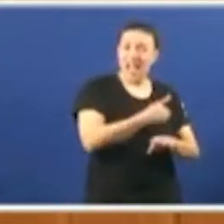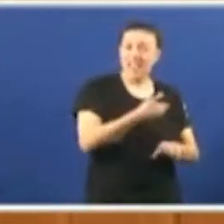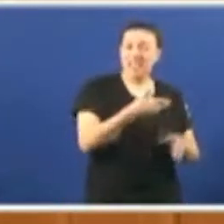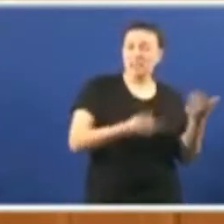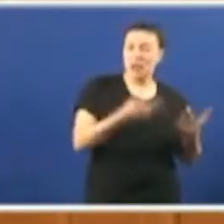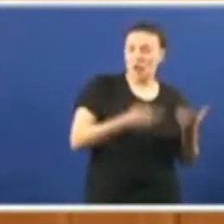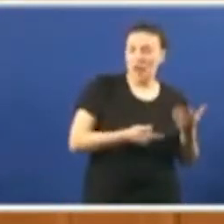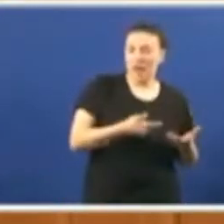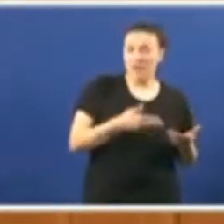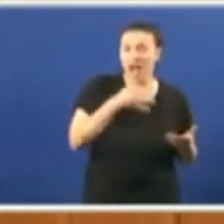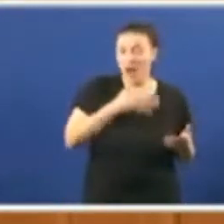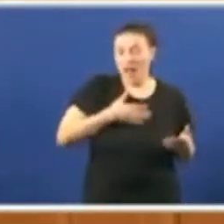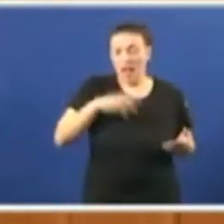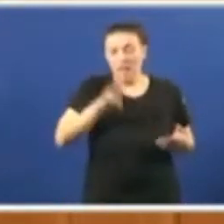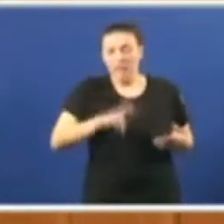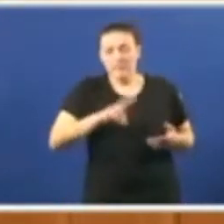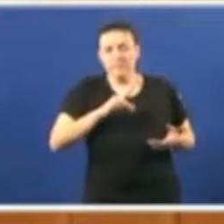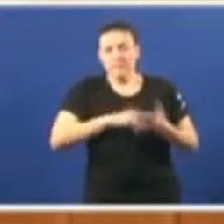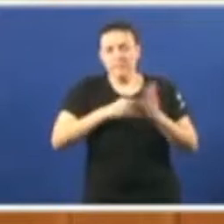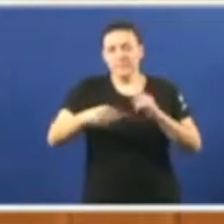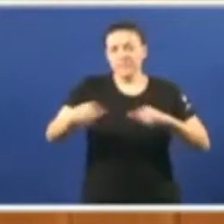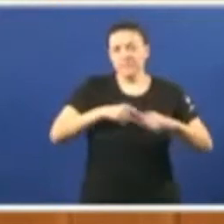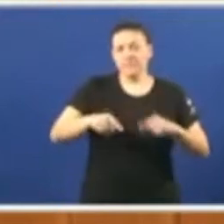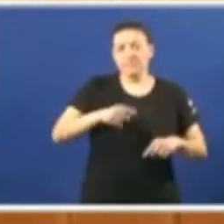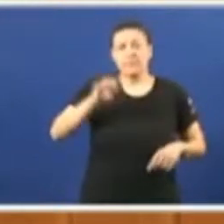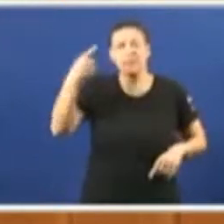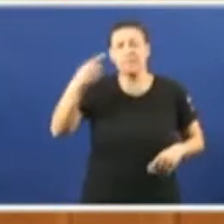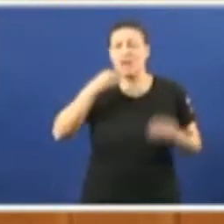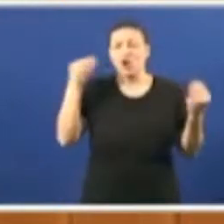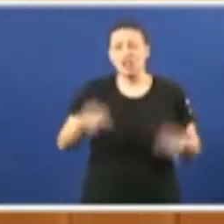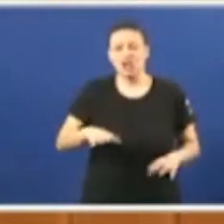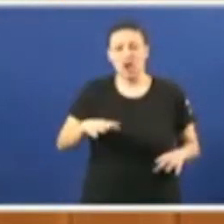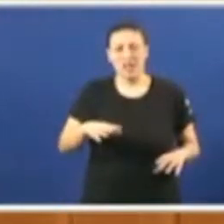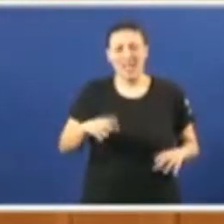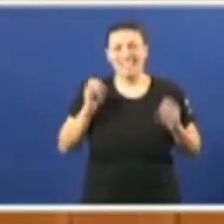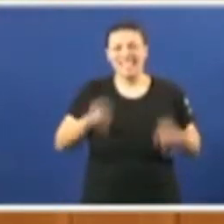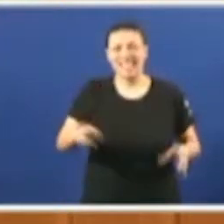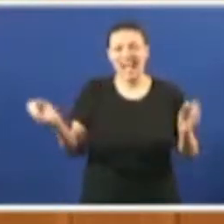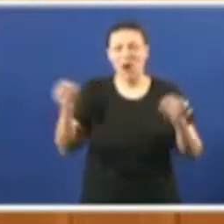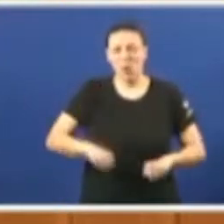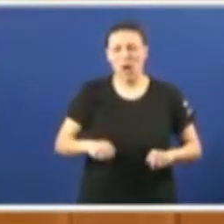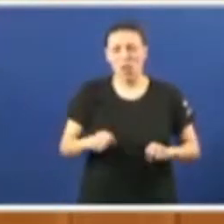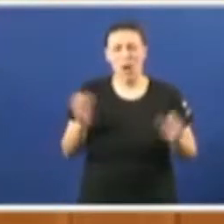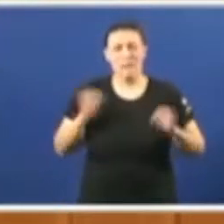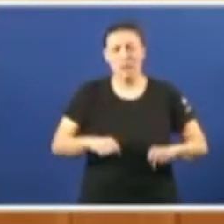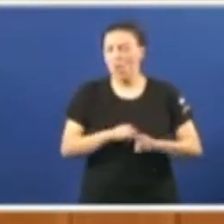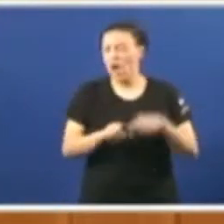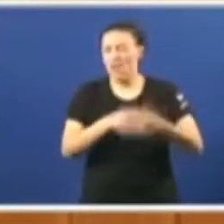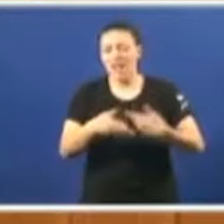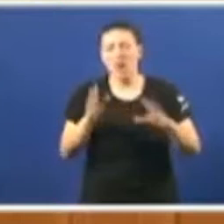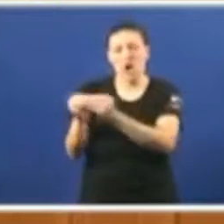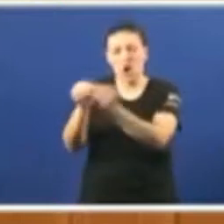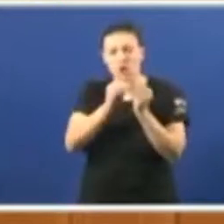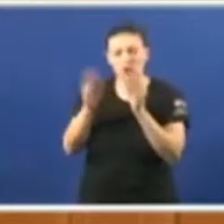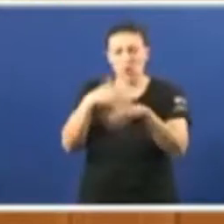queren avaliar, o terceiro plan director, foi o primeiro da historia deste país aprobado sen consenso e sen apoio das organizacións do terceiro sector.